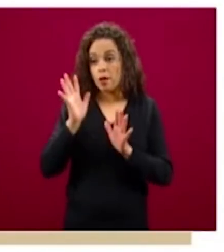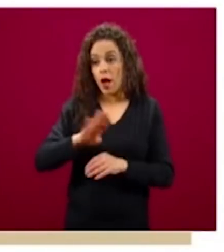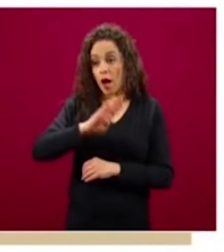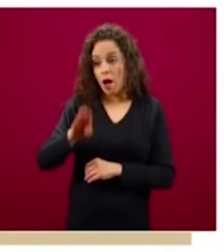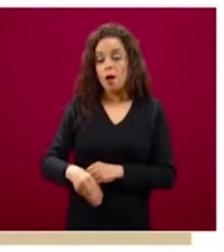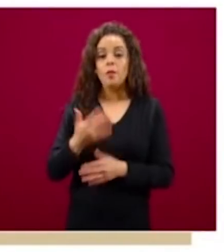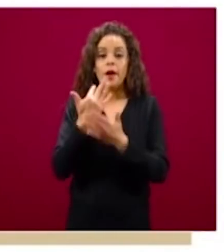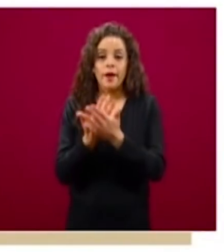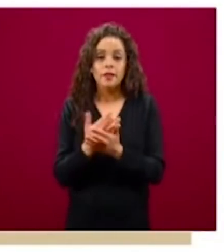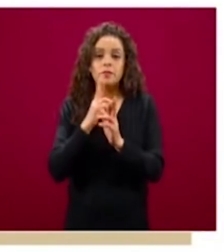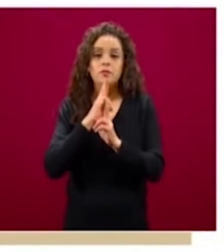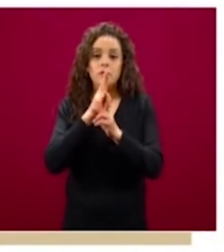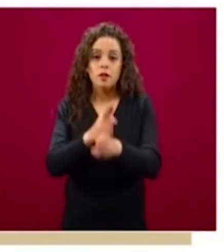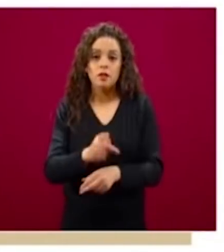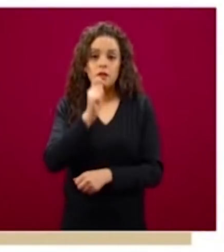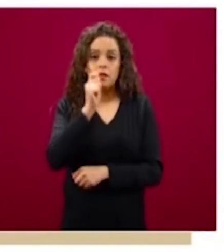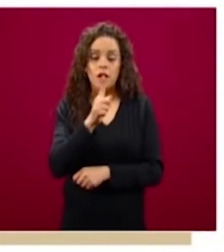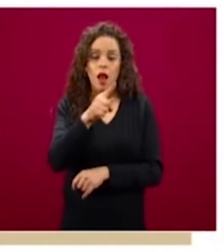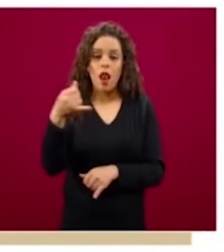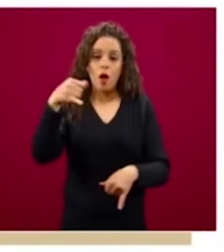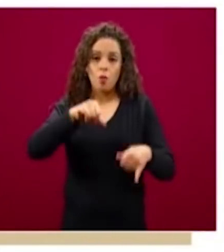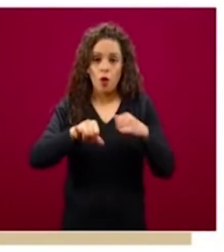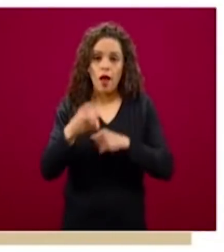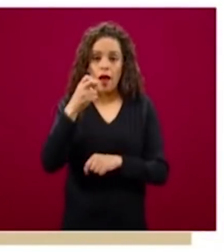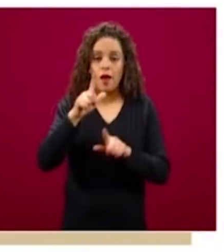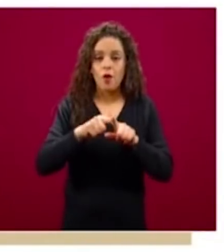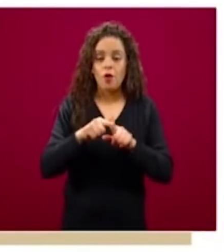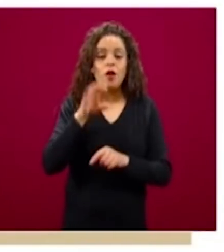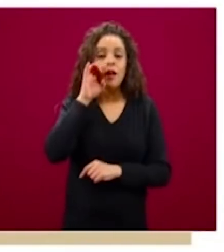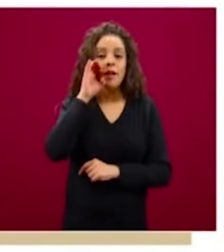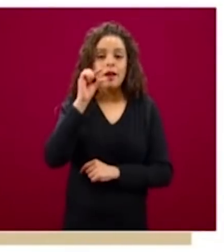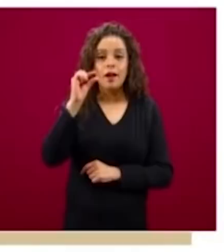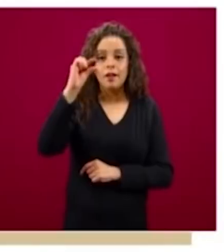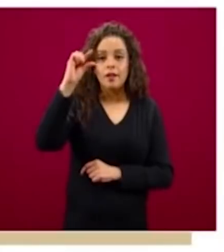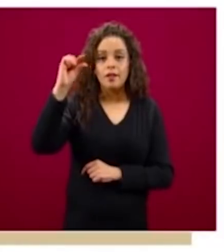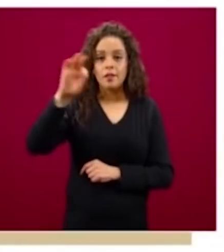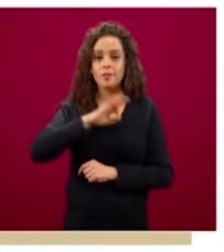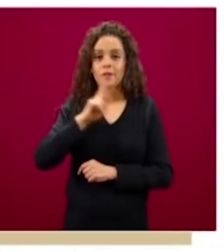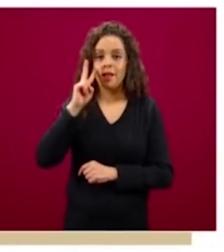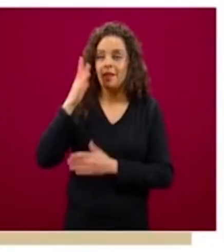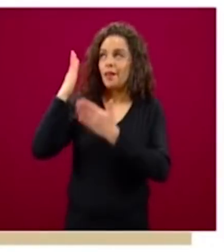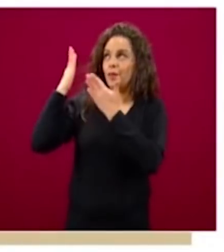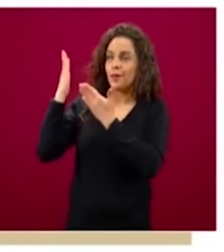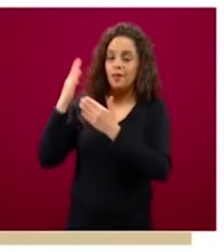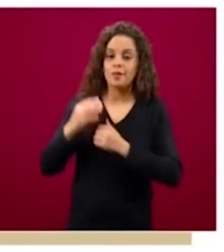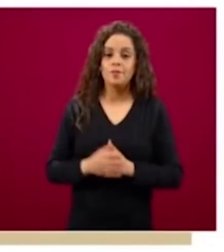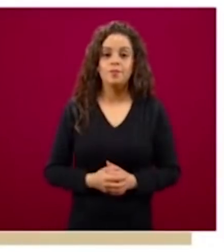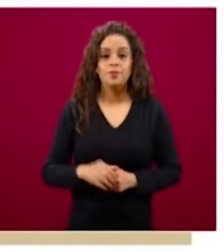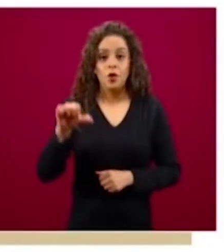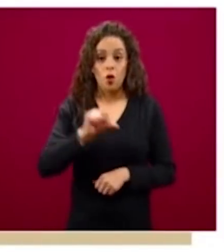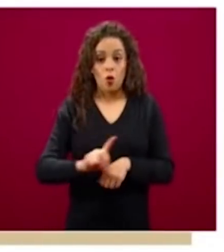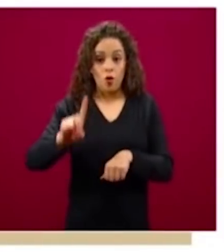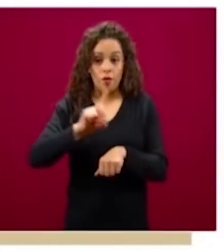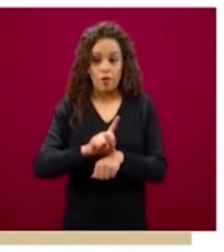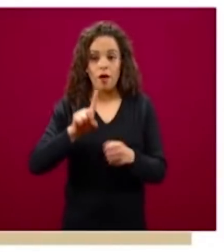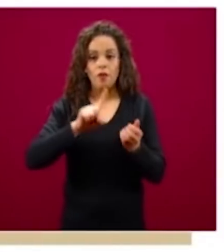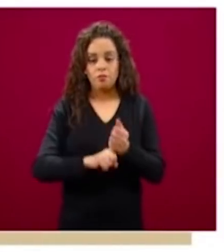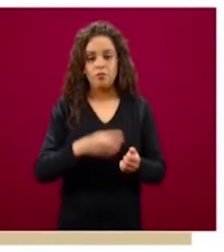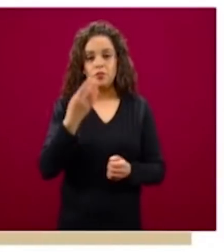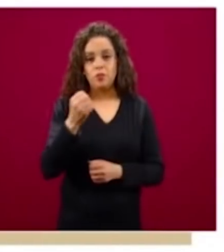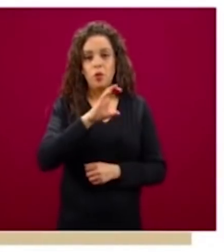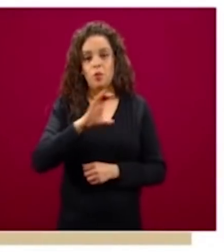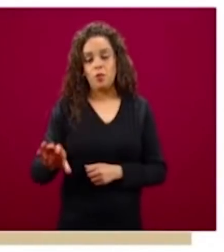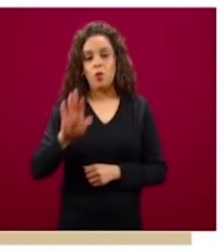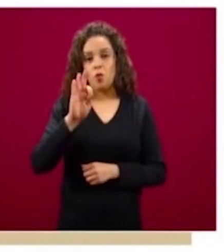color naranja claro en la parte superior de cada una de las barras, y que para el día de hoy también son 948